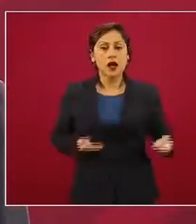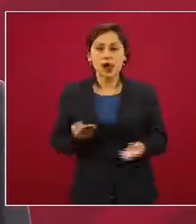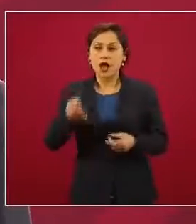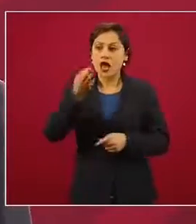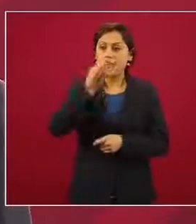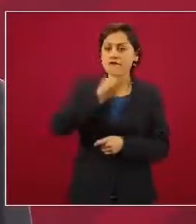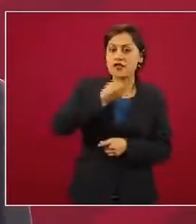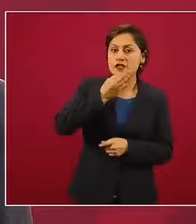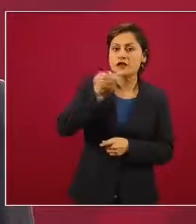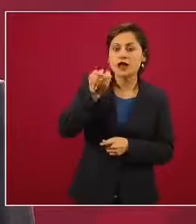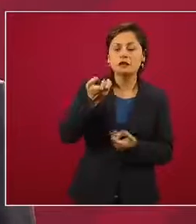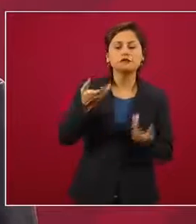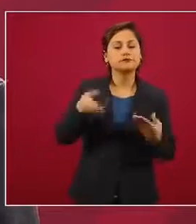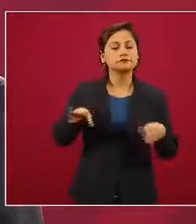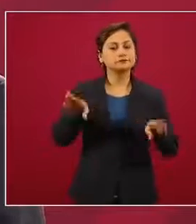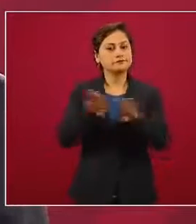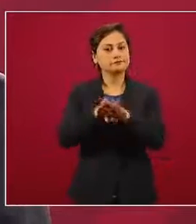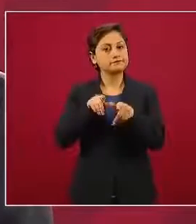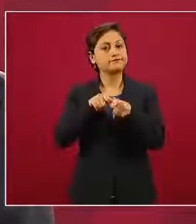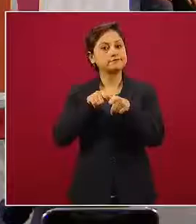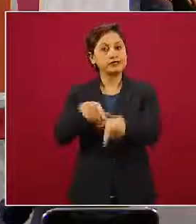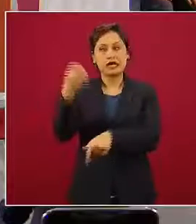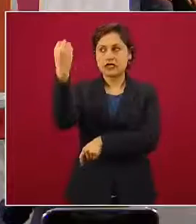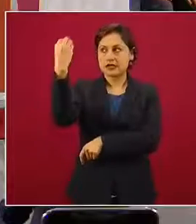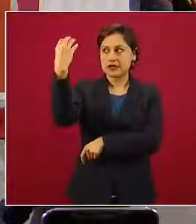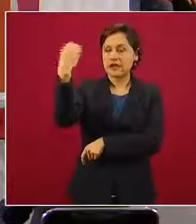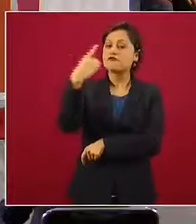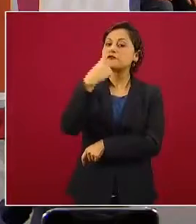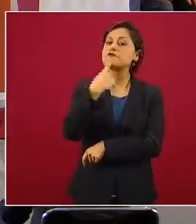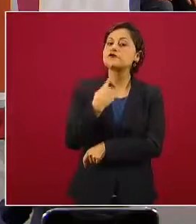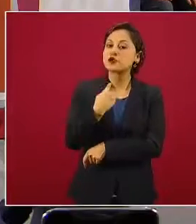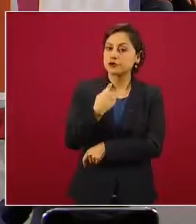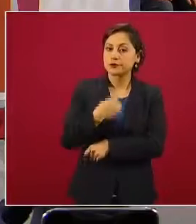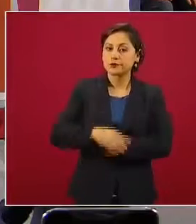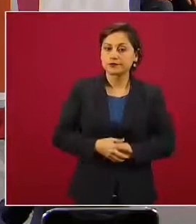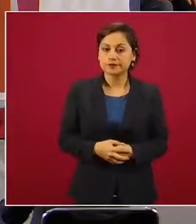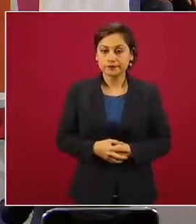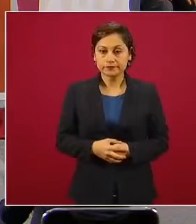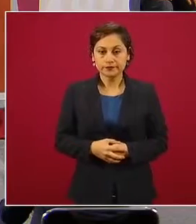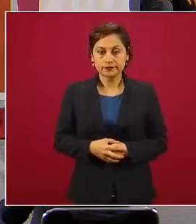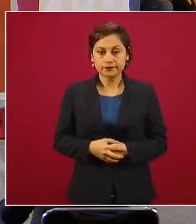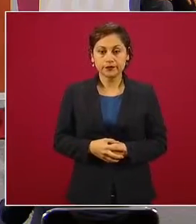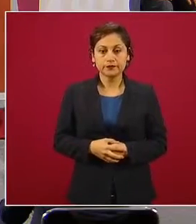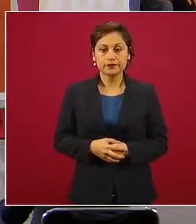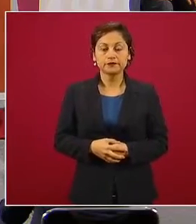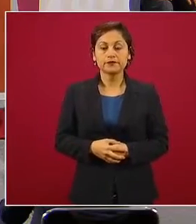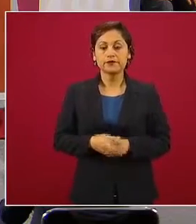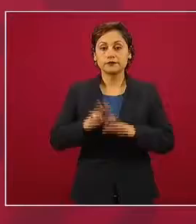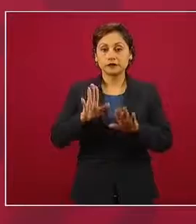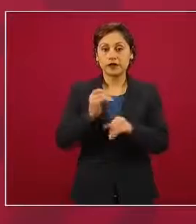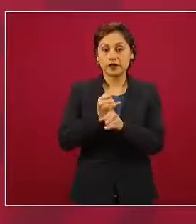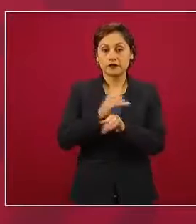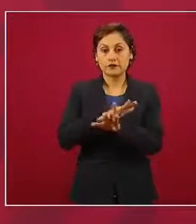abrirlos durante el semáforo rojo. Termino de manera muy expedita, nada más mostrando el informe